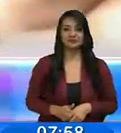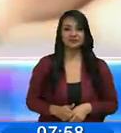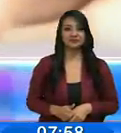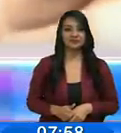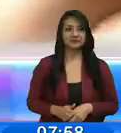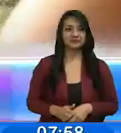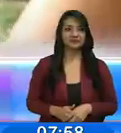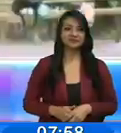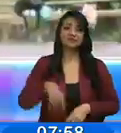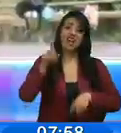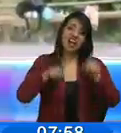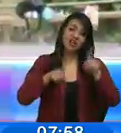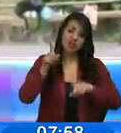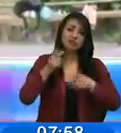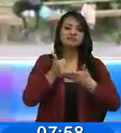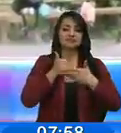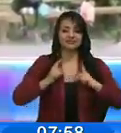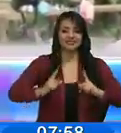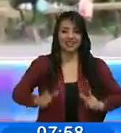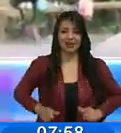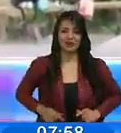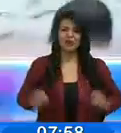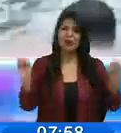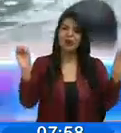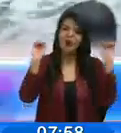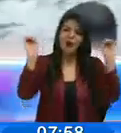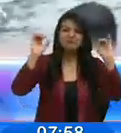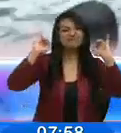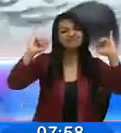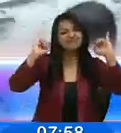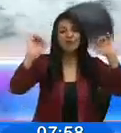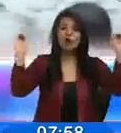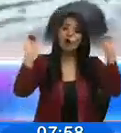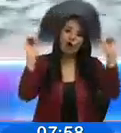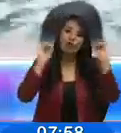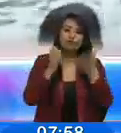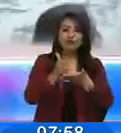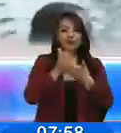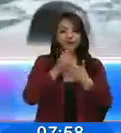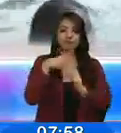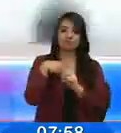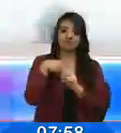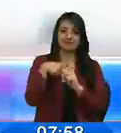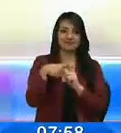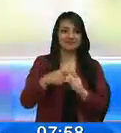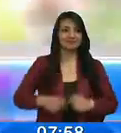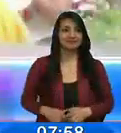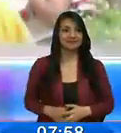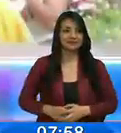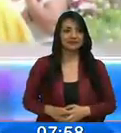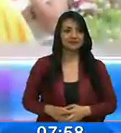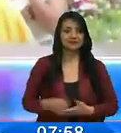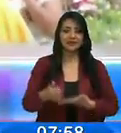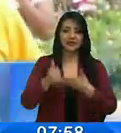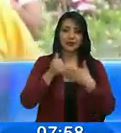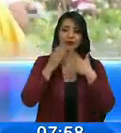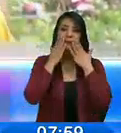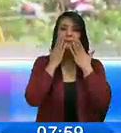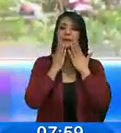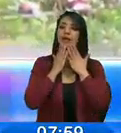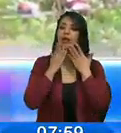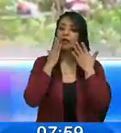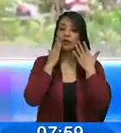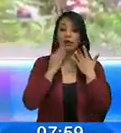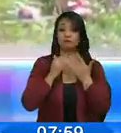Unos lo hacen por salud, otros indican para las buenas energías. Dicen que es bueno para la piel, que va a